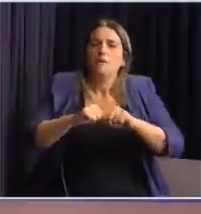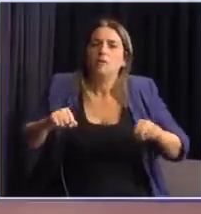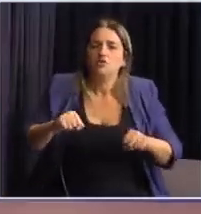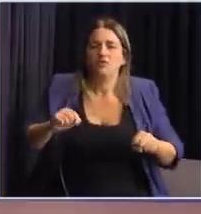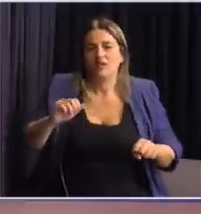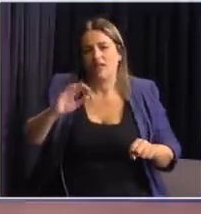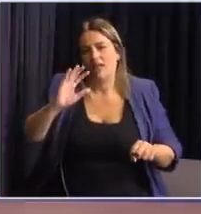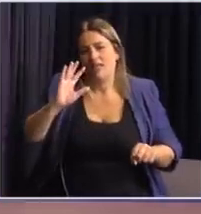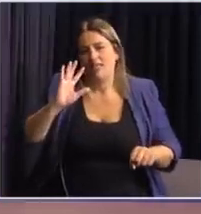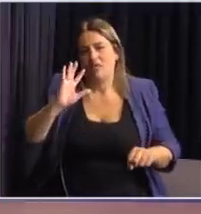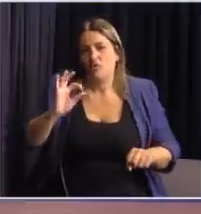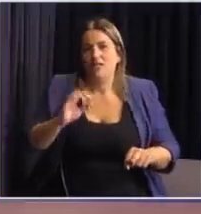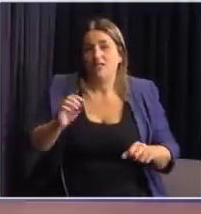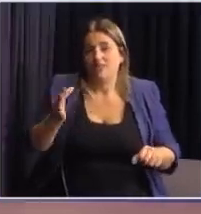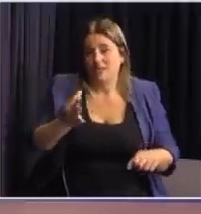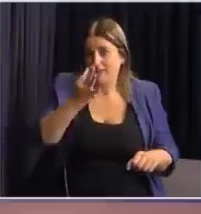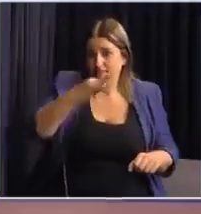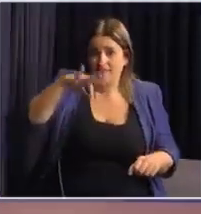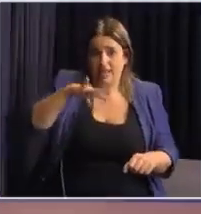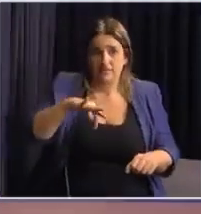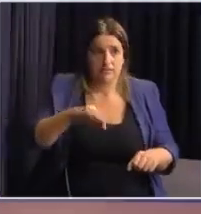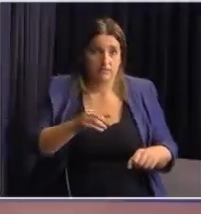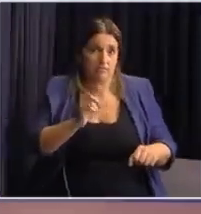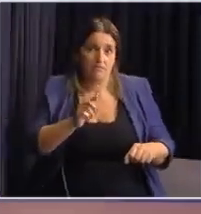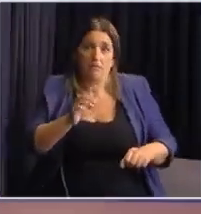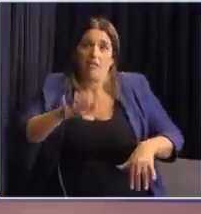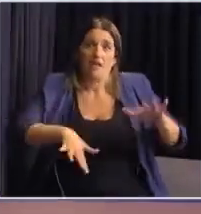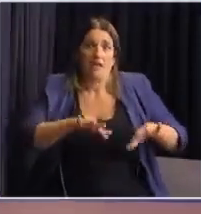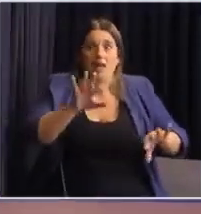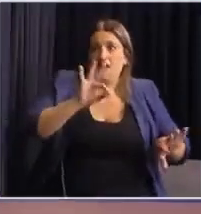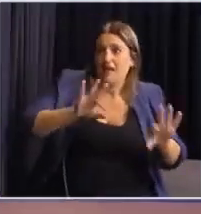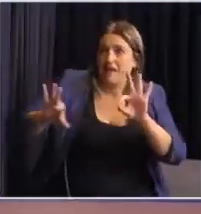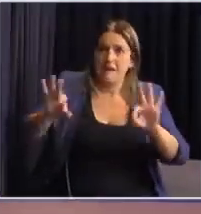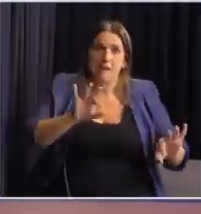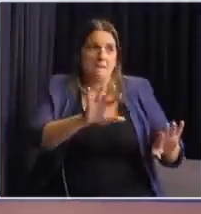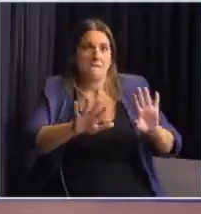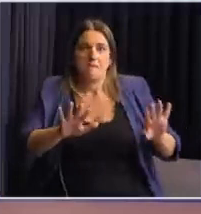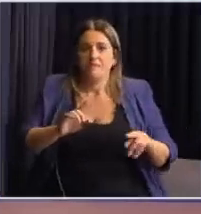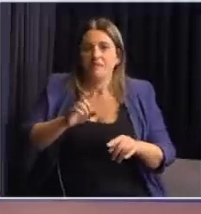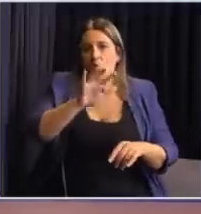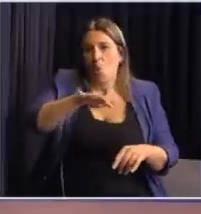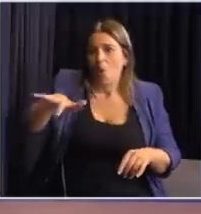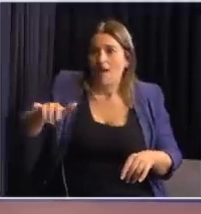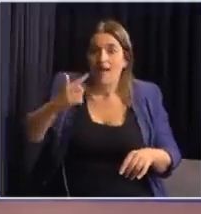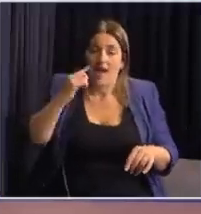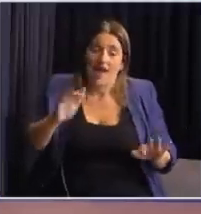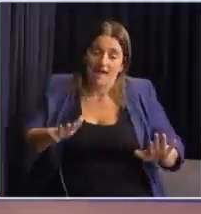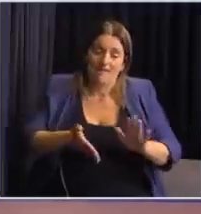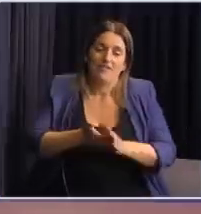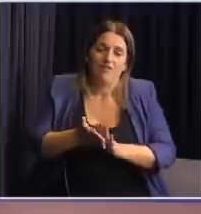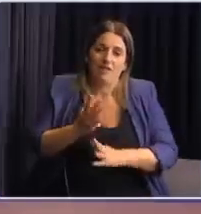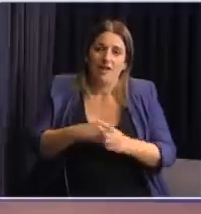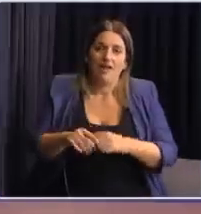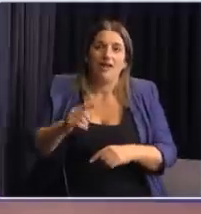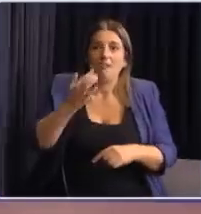test aleatorios en distintos centros educativos. Estamos terminando de redondear esa idea, sobre todo por la